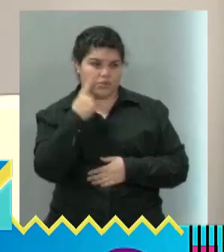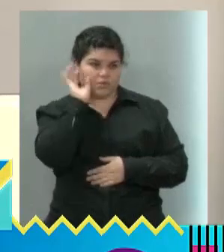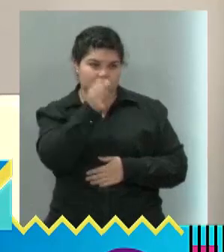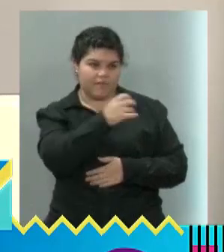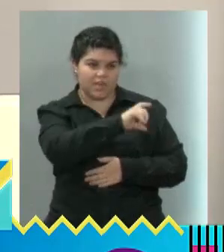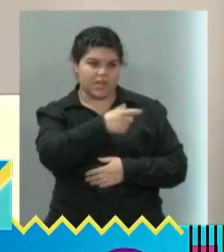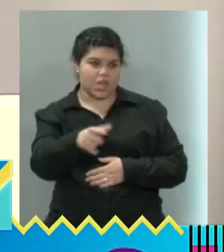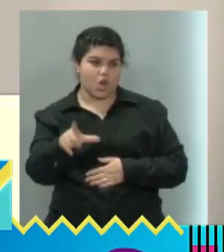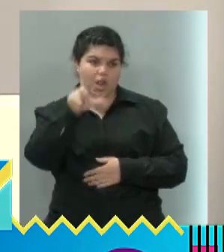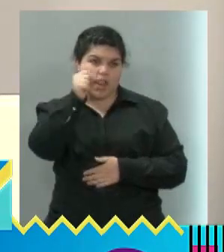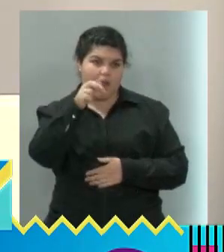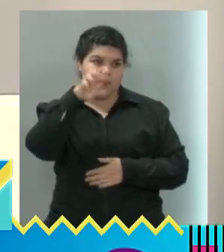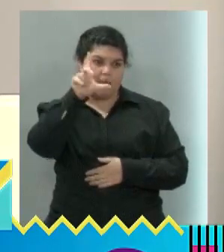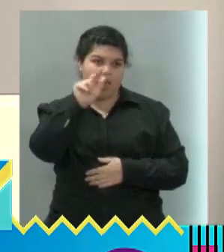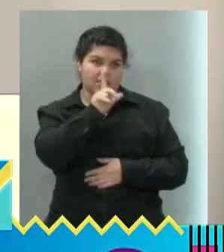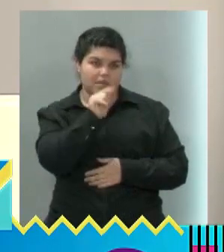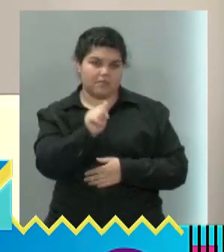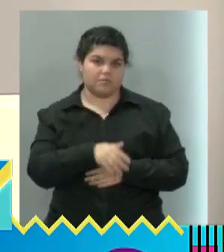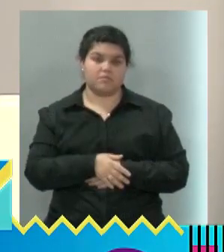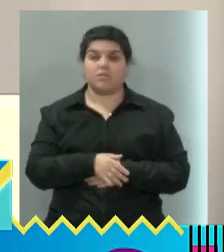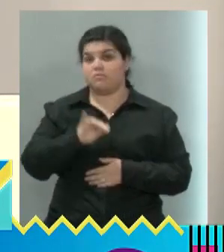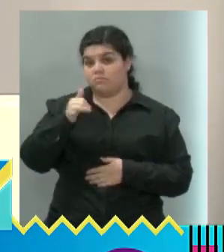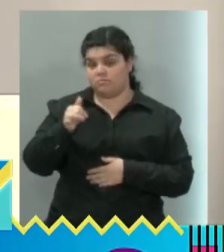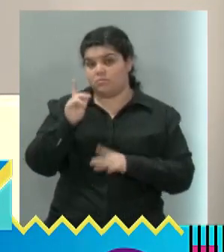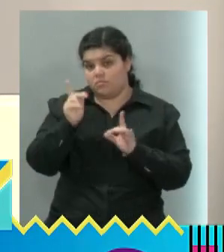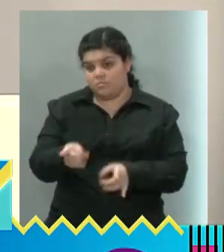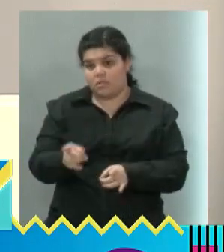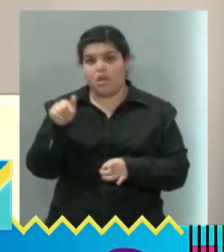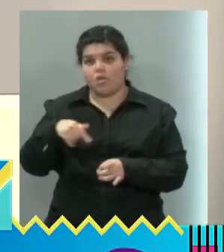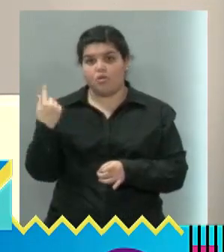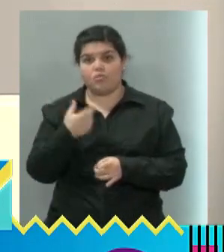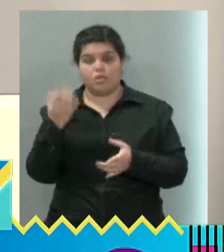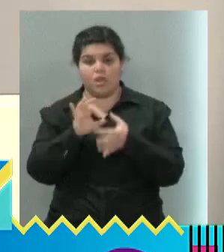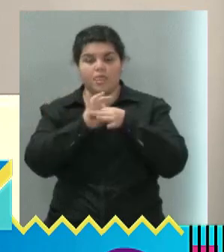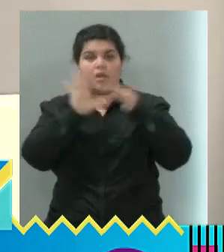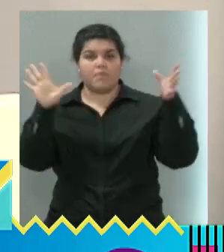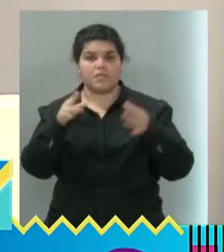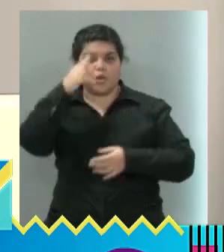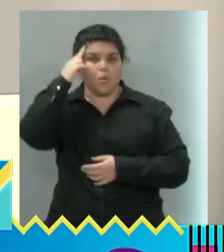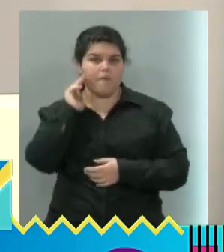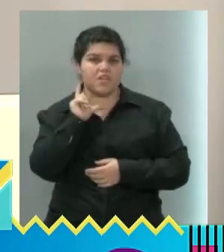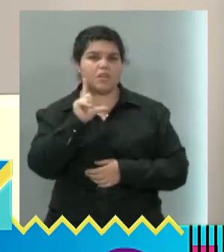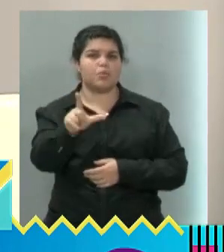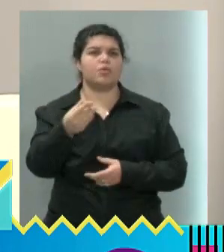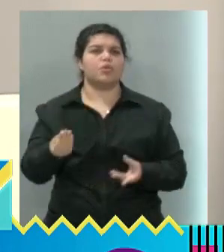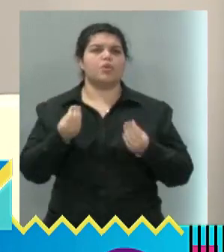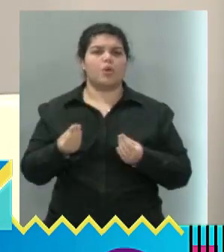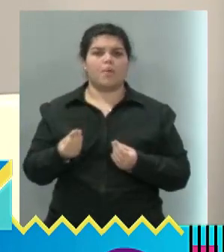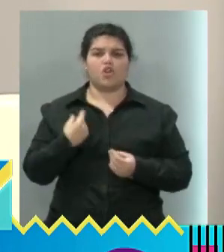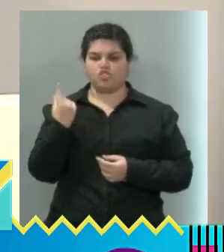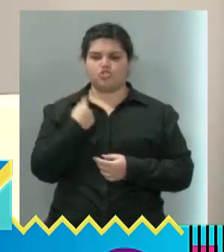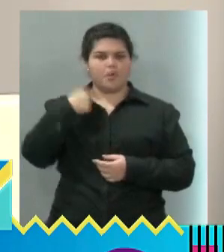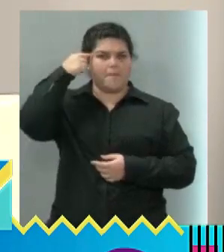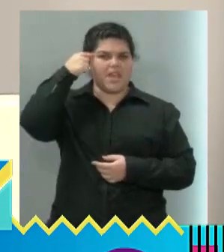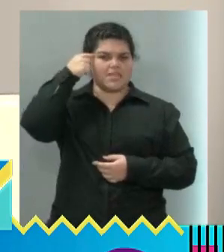pero cuando nosotros analizamos la declaración de la independencia del 9 de julio, lo tomamos como si fuera de la Argentina